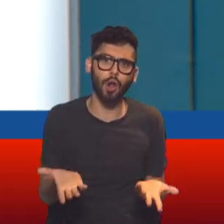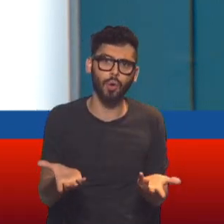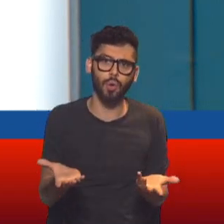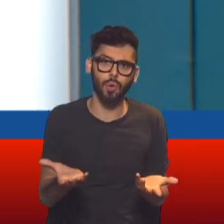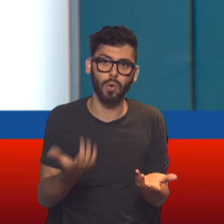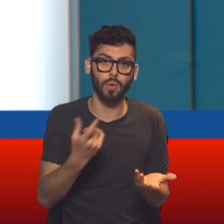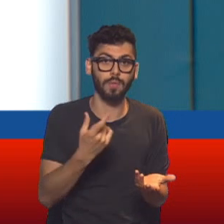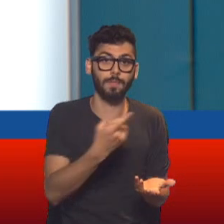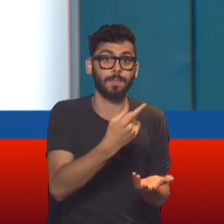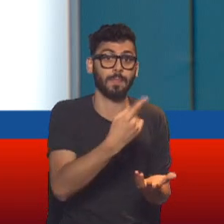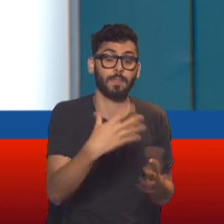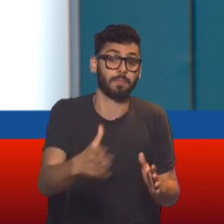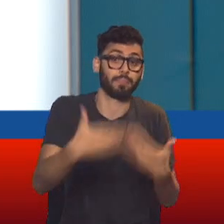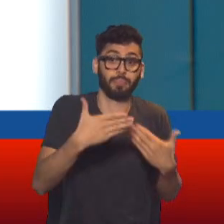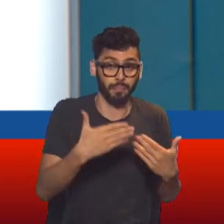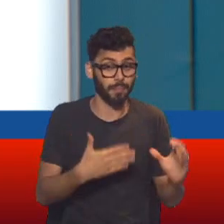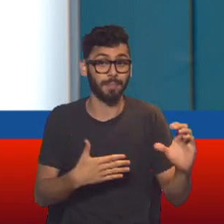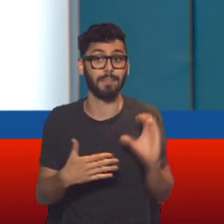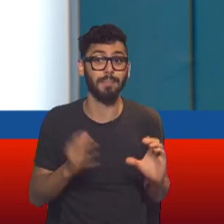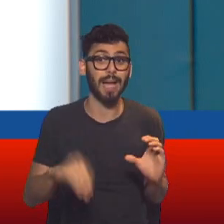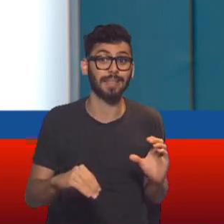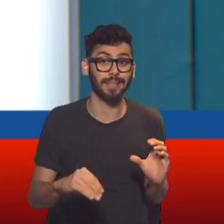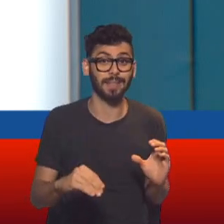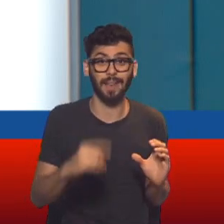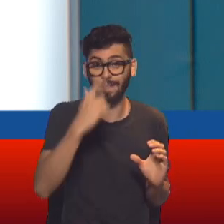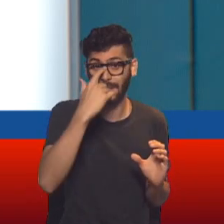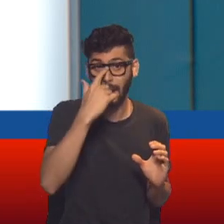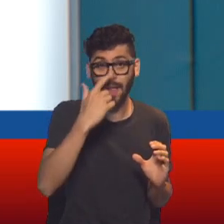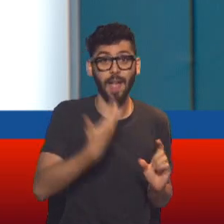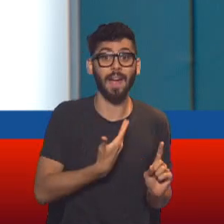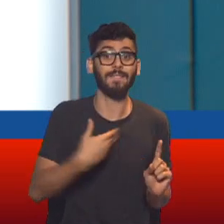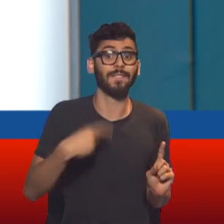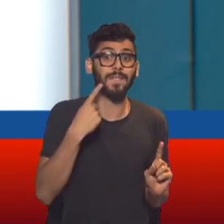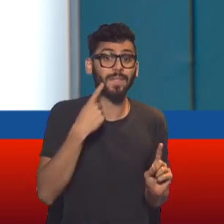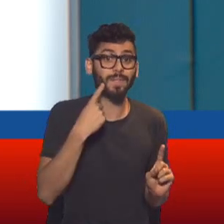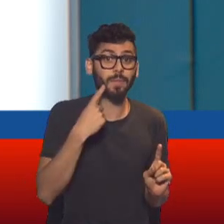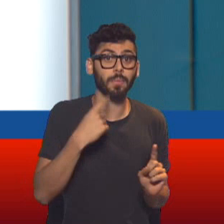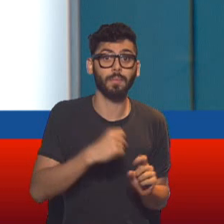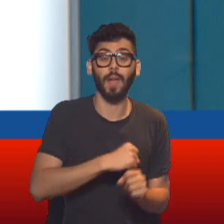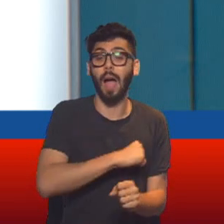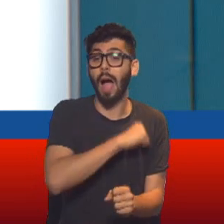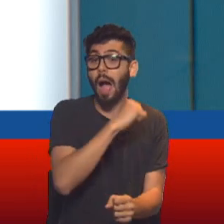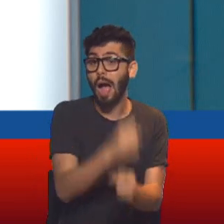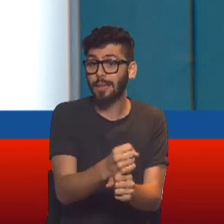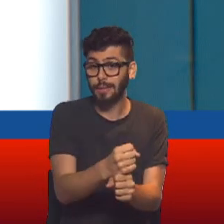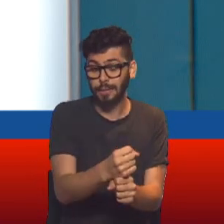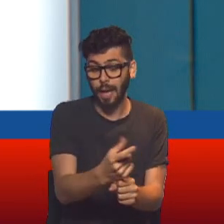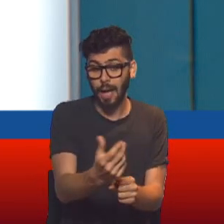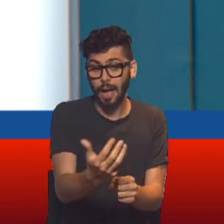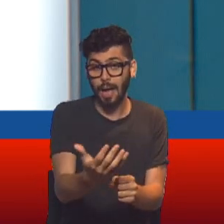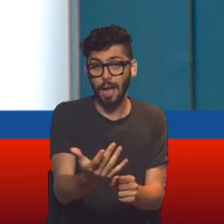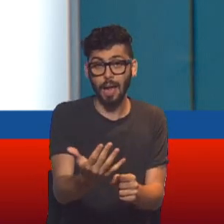las liberando adelantaron, ¿sí? Se las adelantaron y quedó todos los desembolsos del Fondo Monetario Antes. hasta el